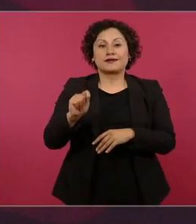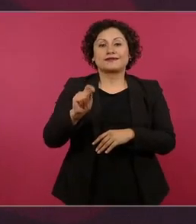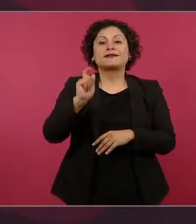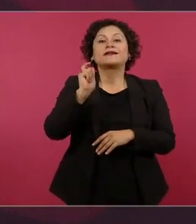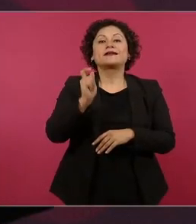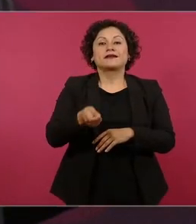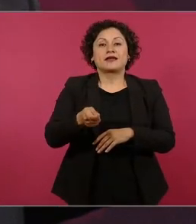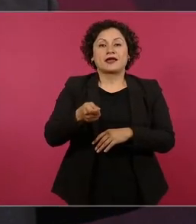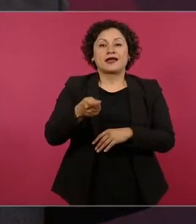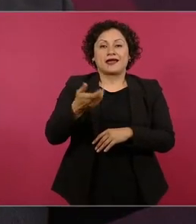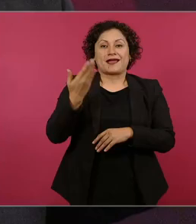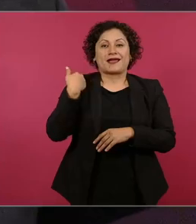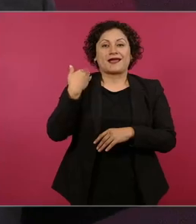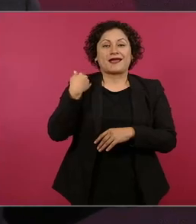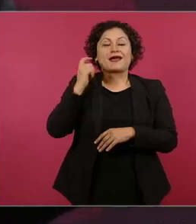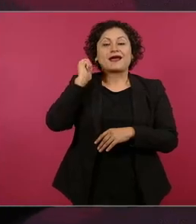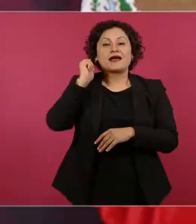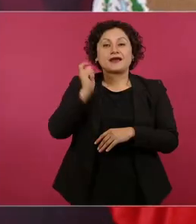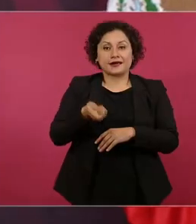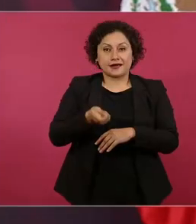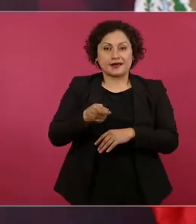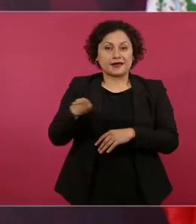entrevistar también un